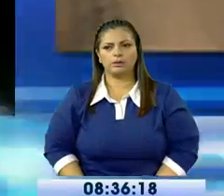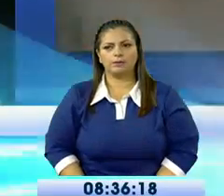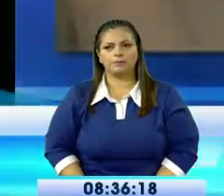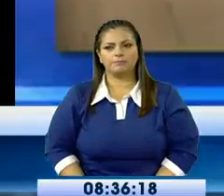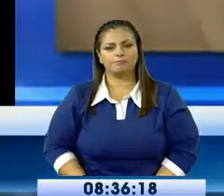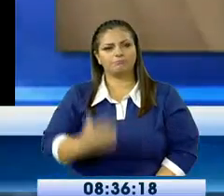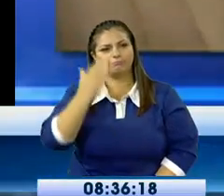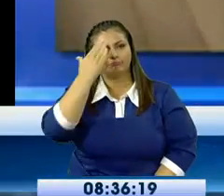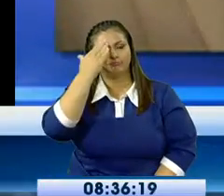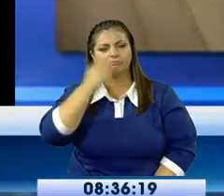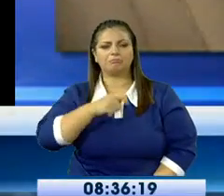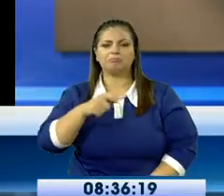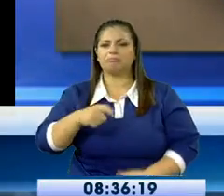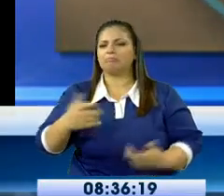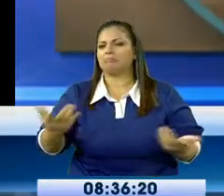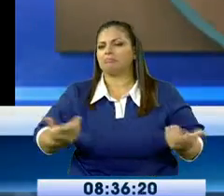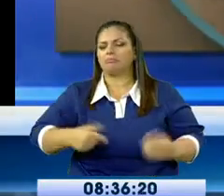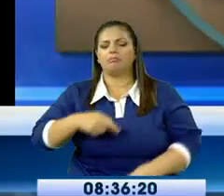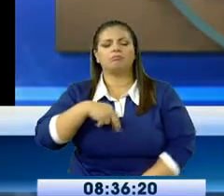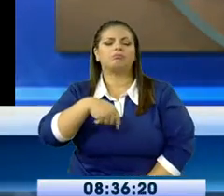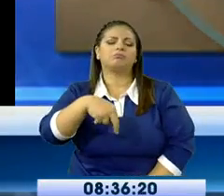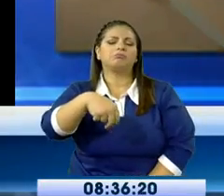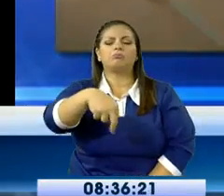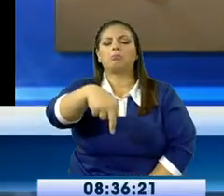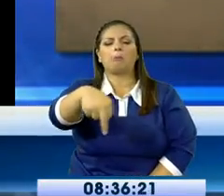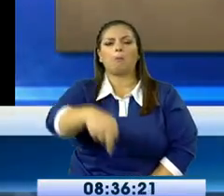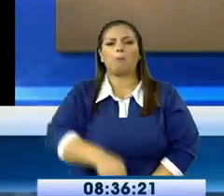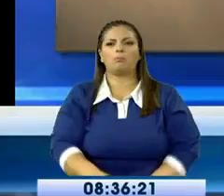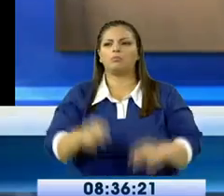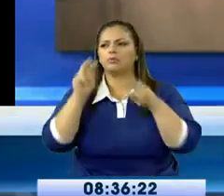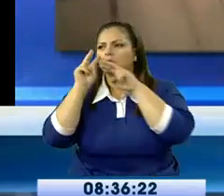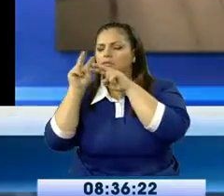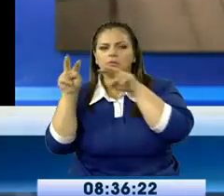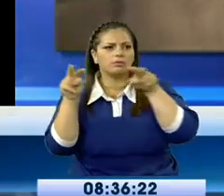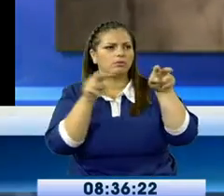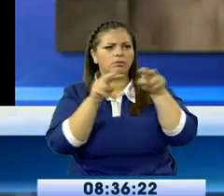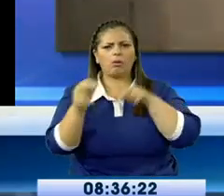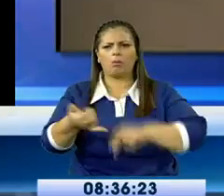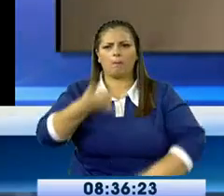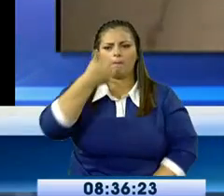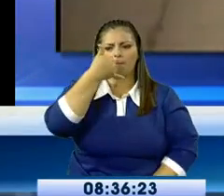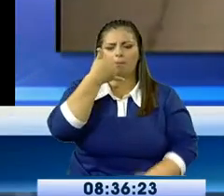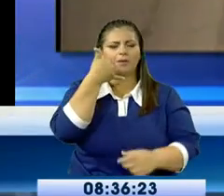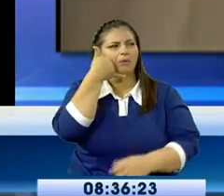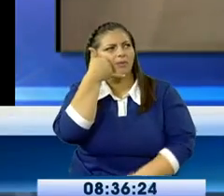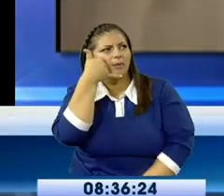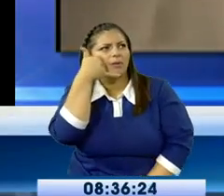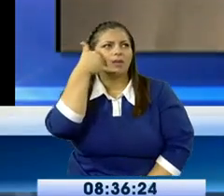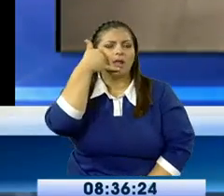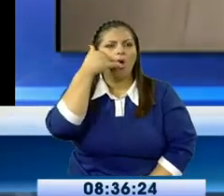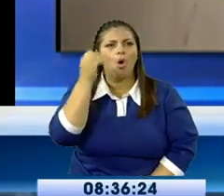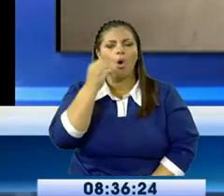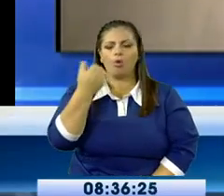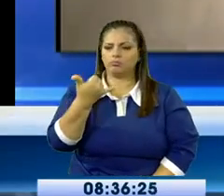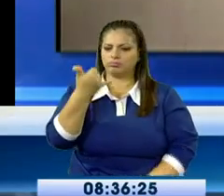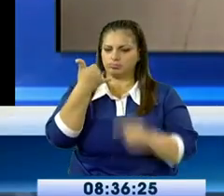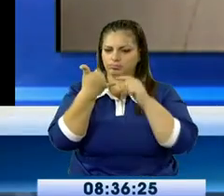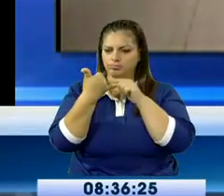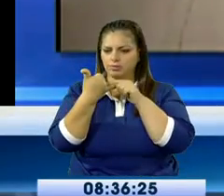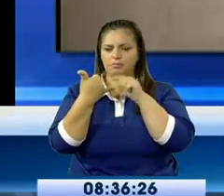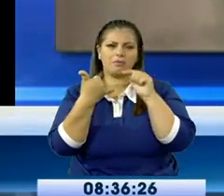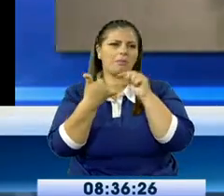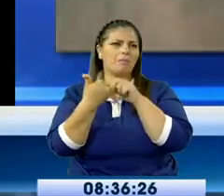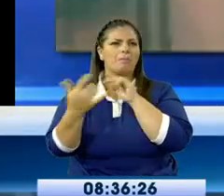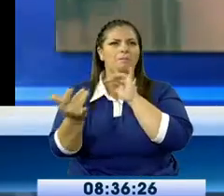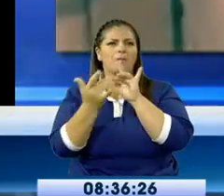del chat, de las llamadas telefónicas y olvidan en el sector donde se encuentran. Obviamente dan